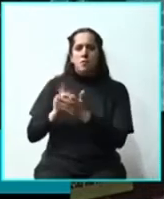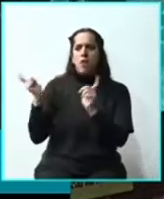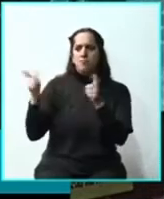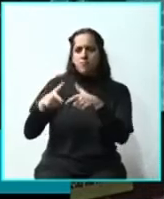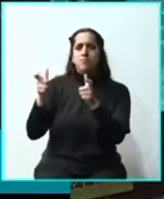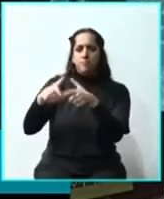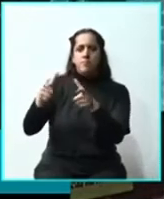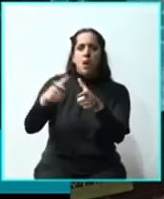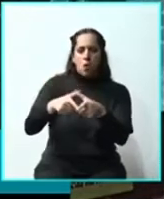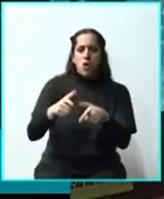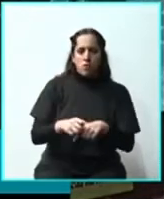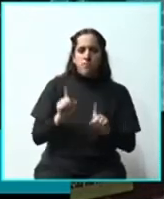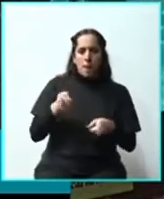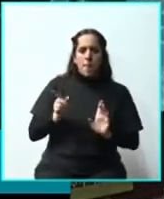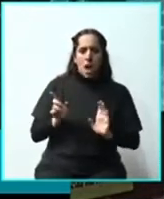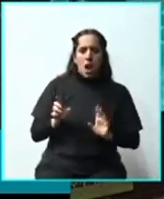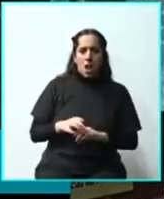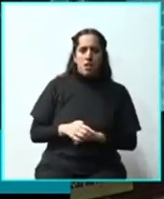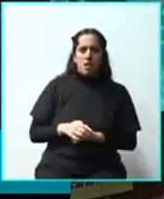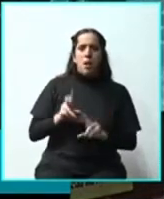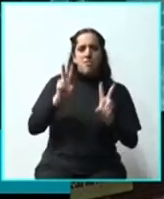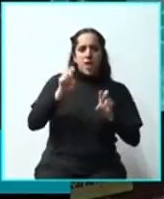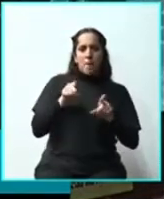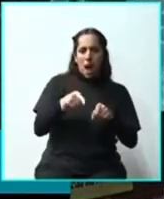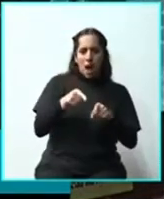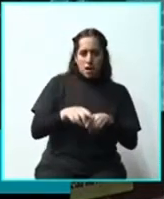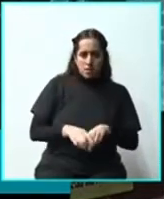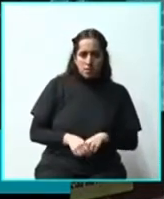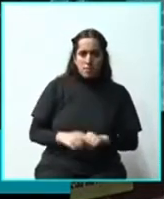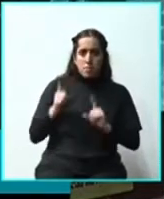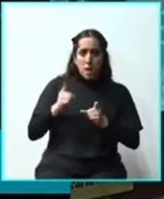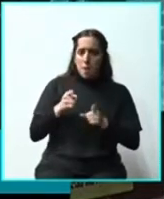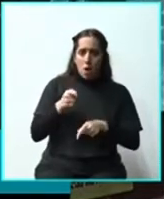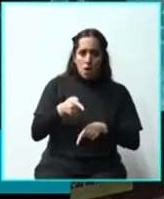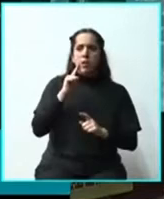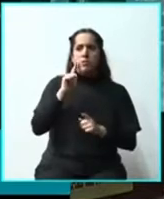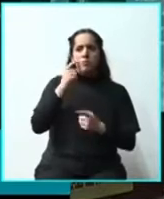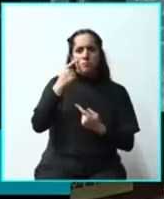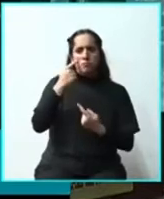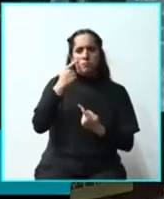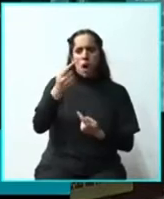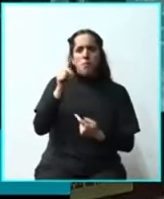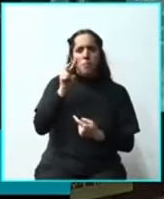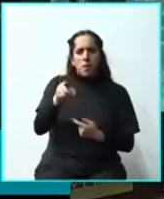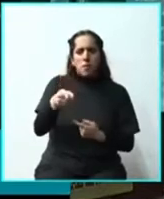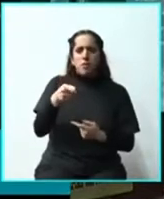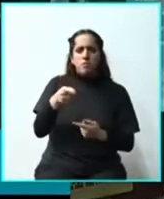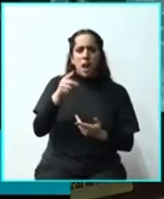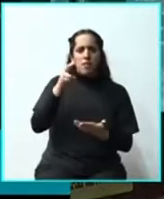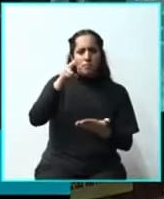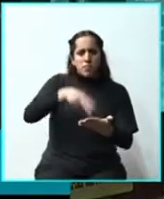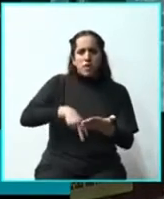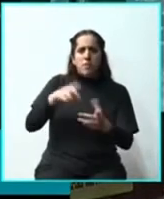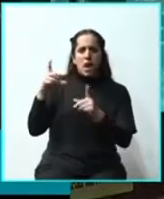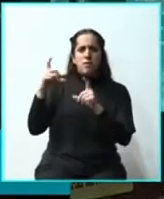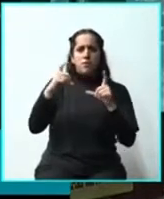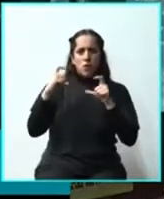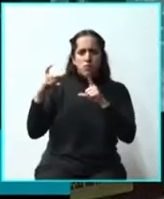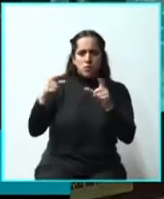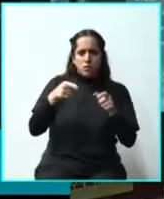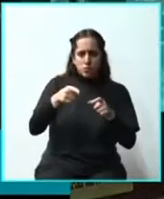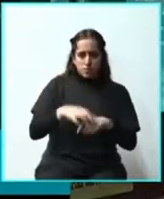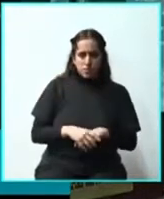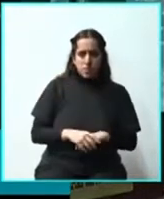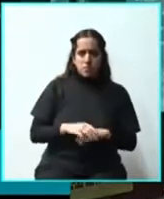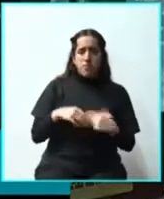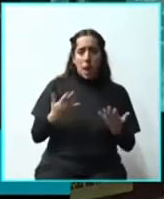reuniones también que tienen que ver con la temática. Se ha visitado de rebeldías y capturas. Sin ir